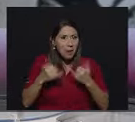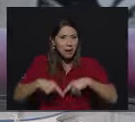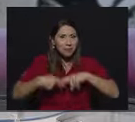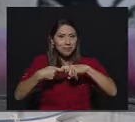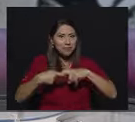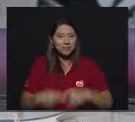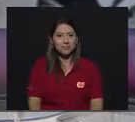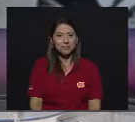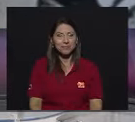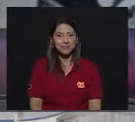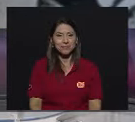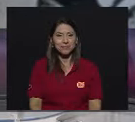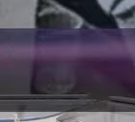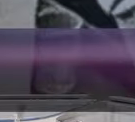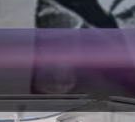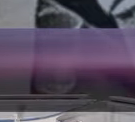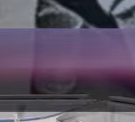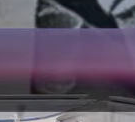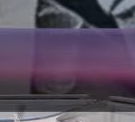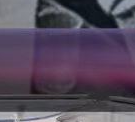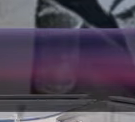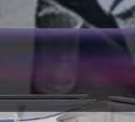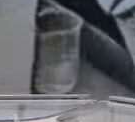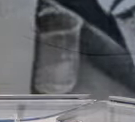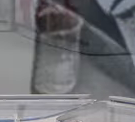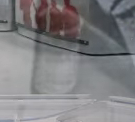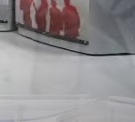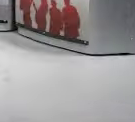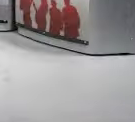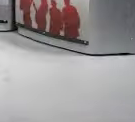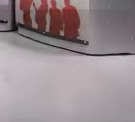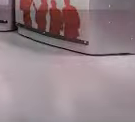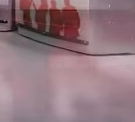pero vamos a ir a una pausa. Quédese con nosotros que ya volvemos.